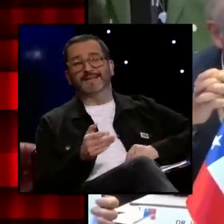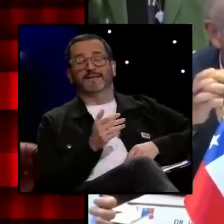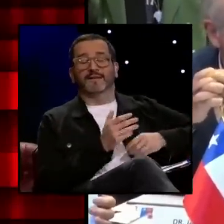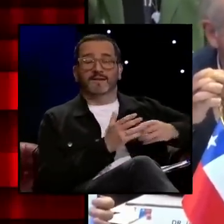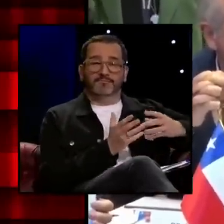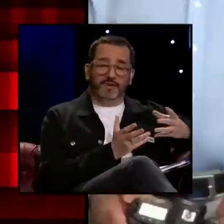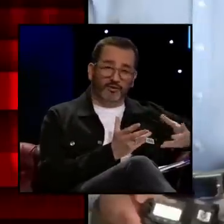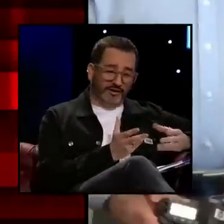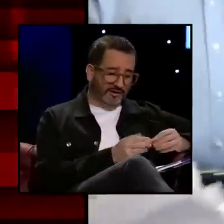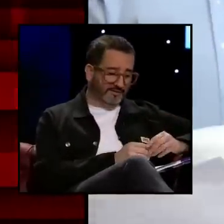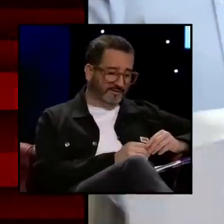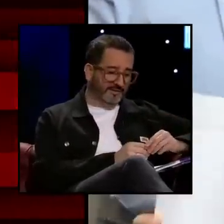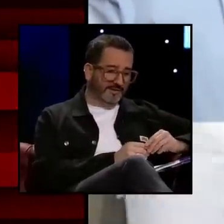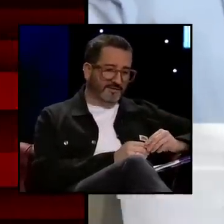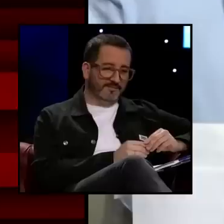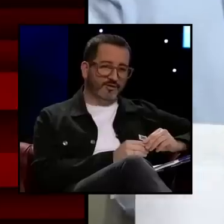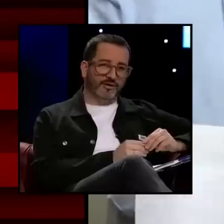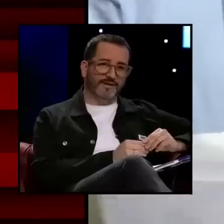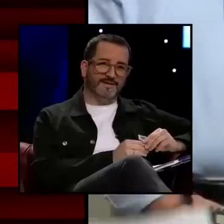los países que tienen